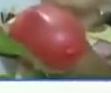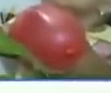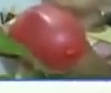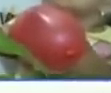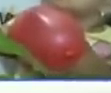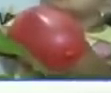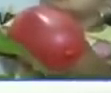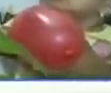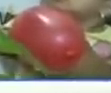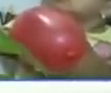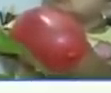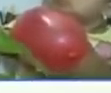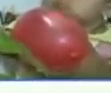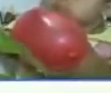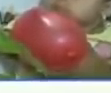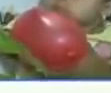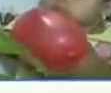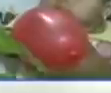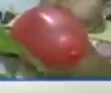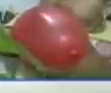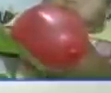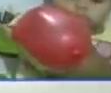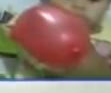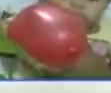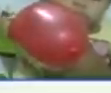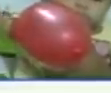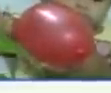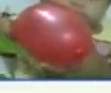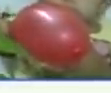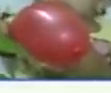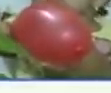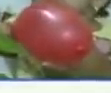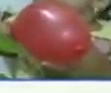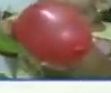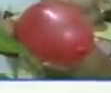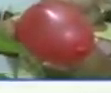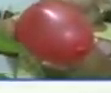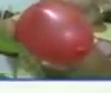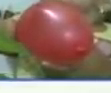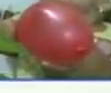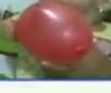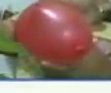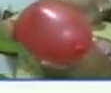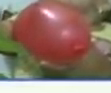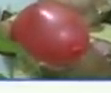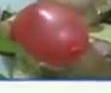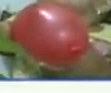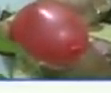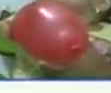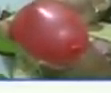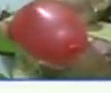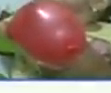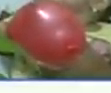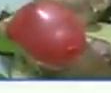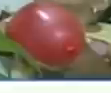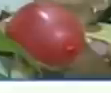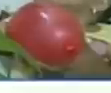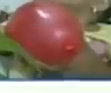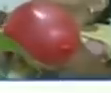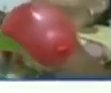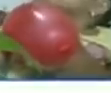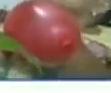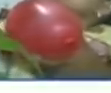de 16 años alquilado, tener esta vivienda es un logro y es un